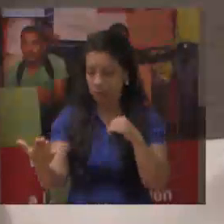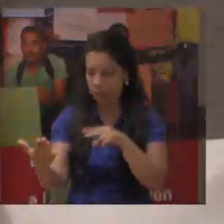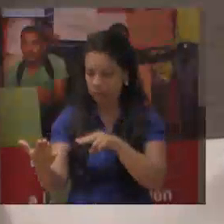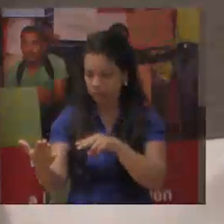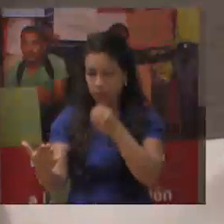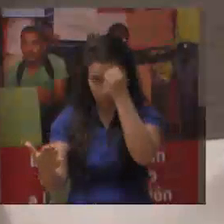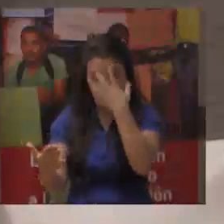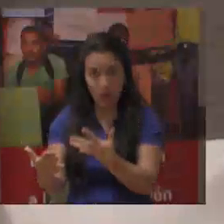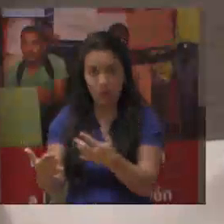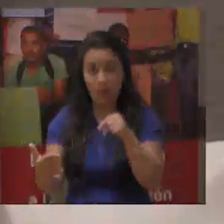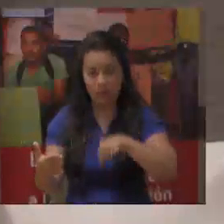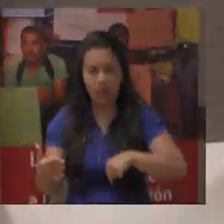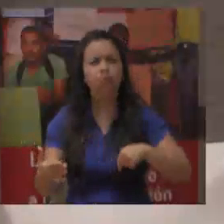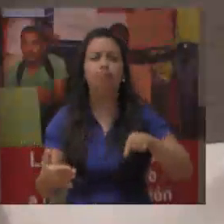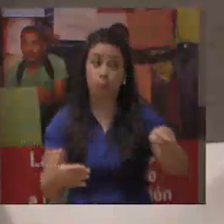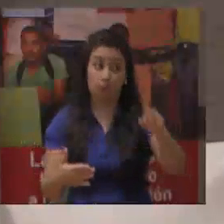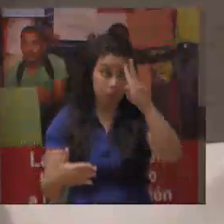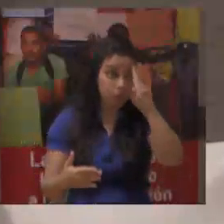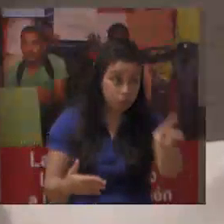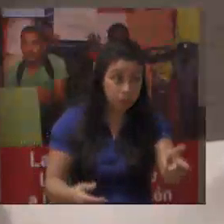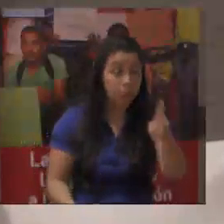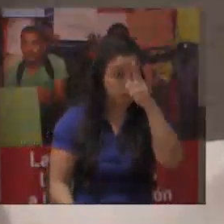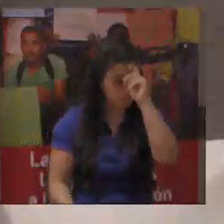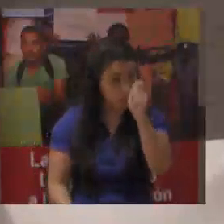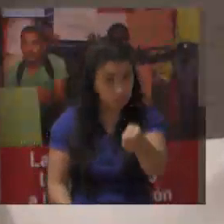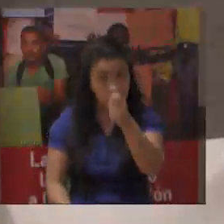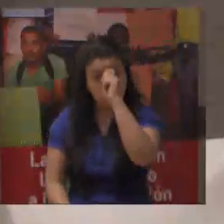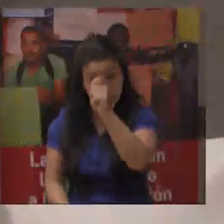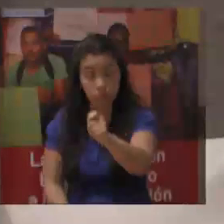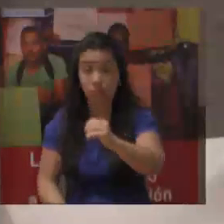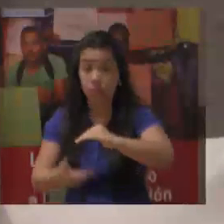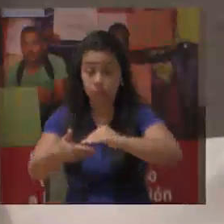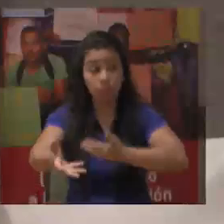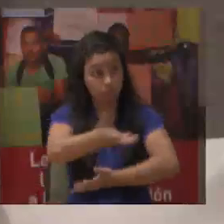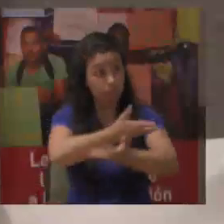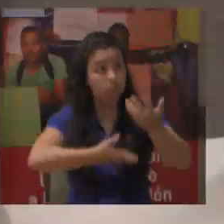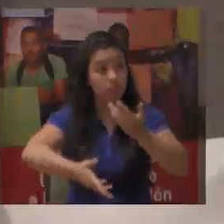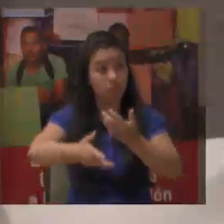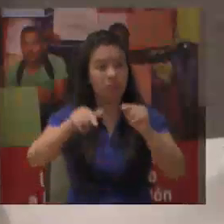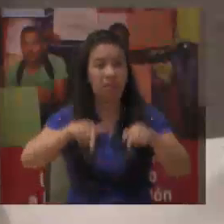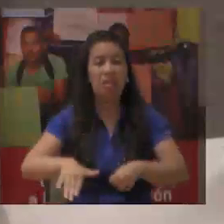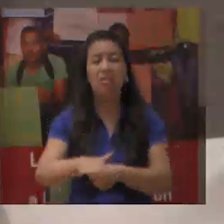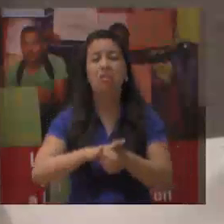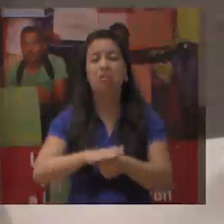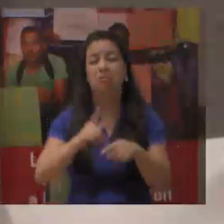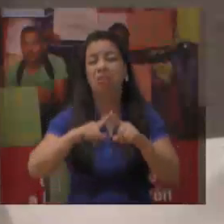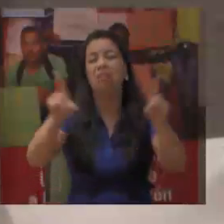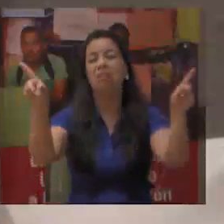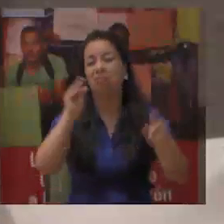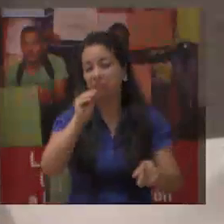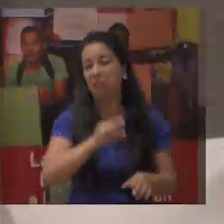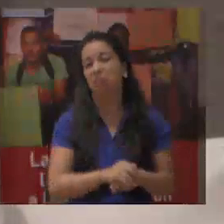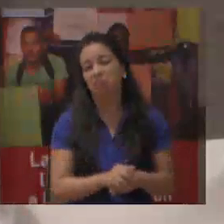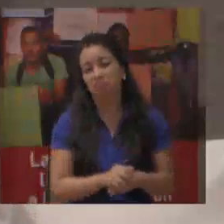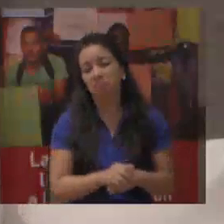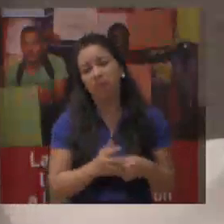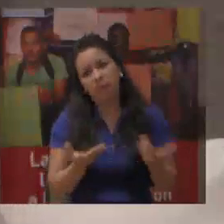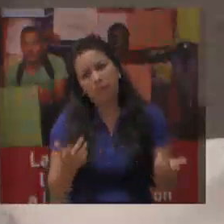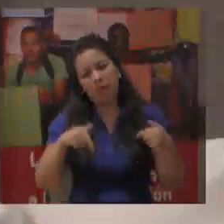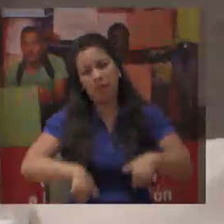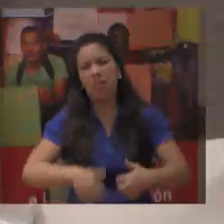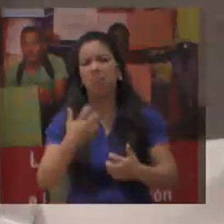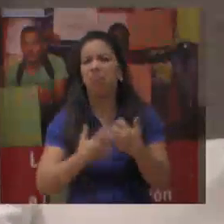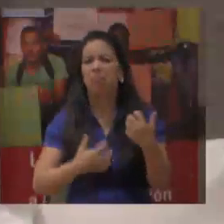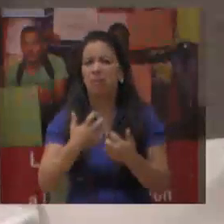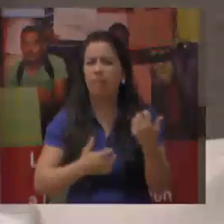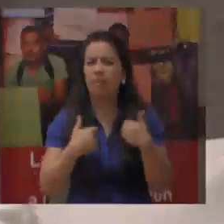digno, las cosas serían diferentes. Aquí yo creo que para nosotros desde el mundo empresarial, y ahora que todos